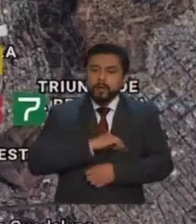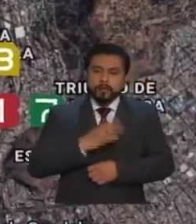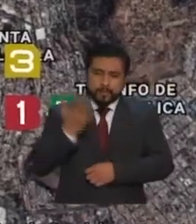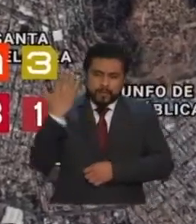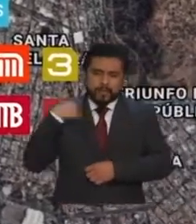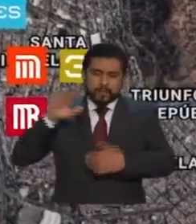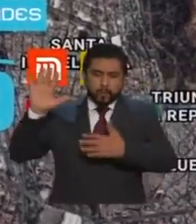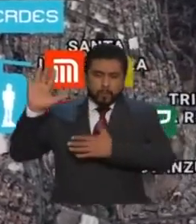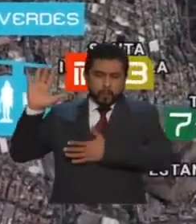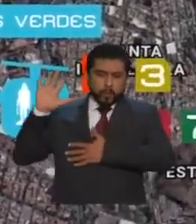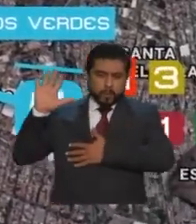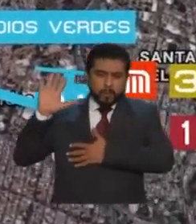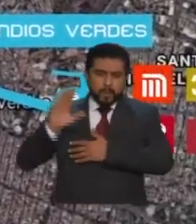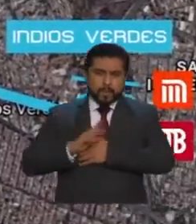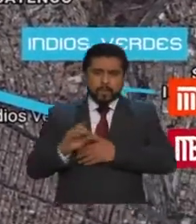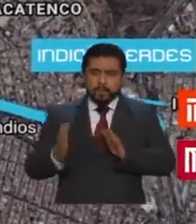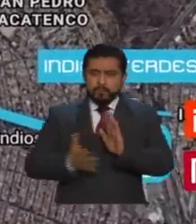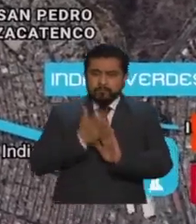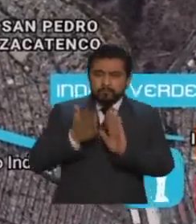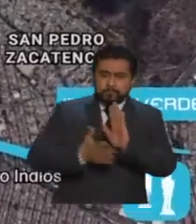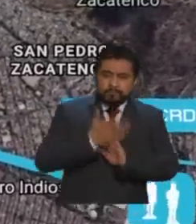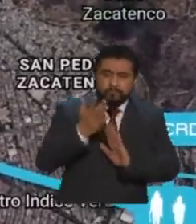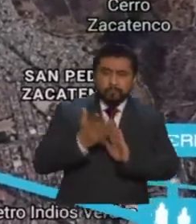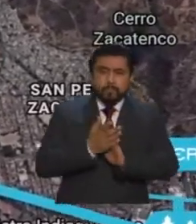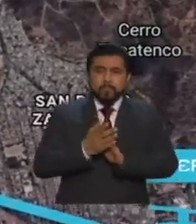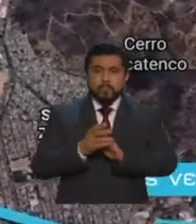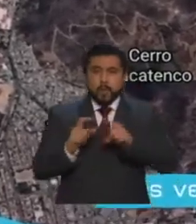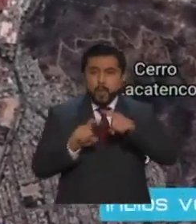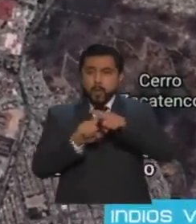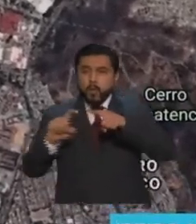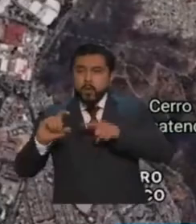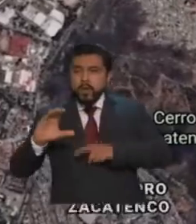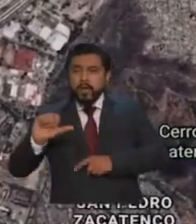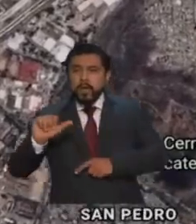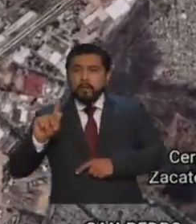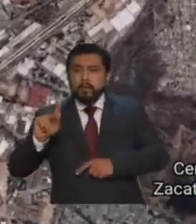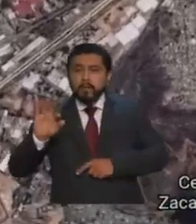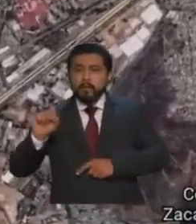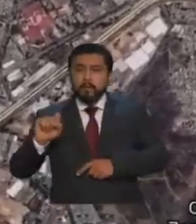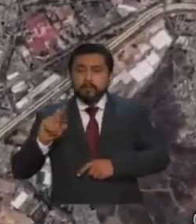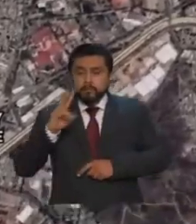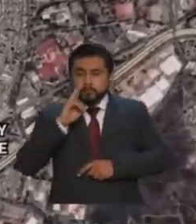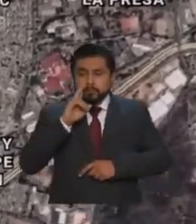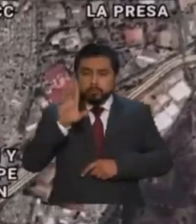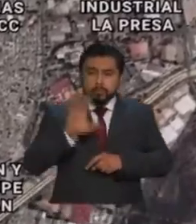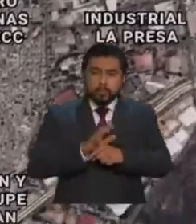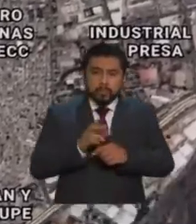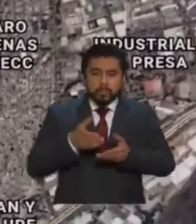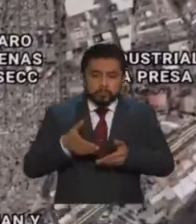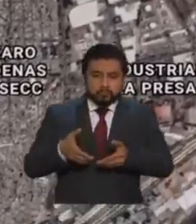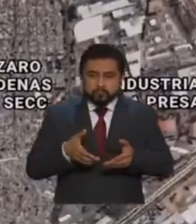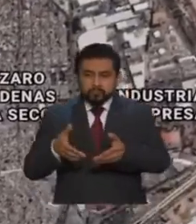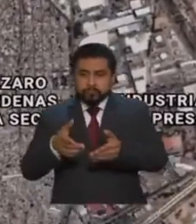campaña. Es un cable, lo estamos definiendo exactamente por dónde va a ir.